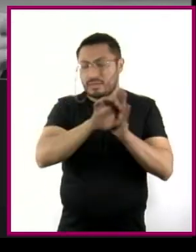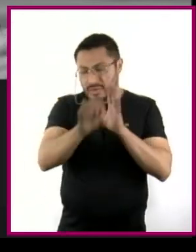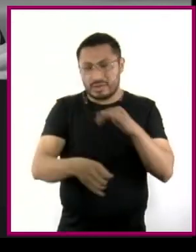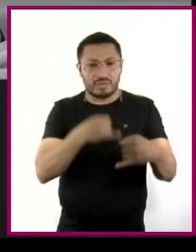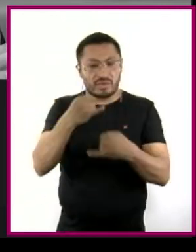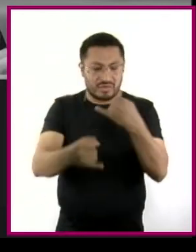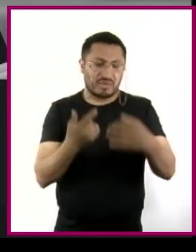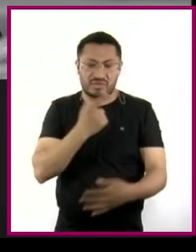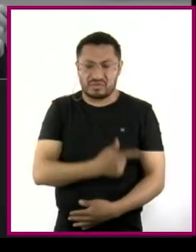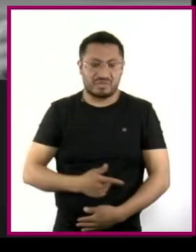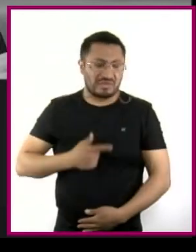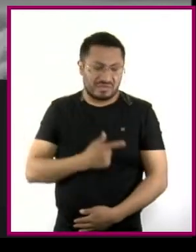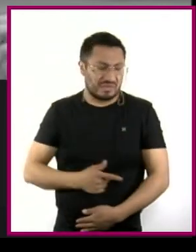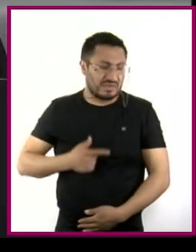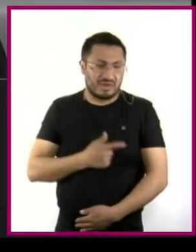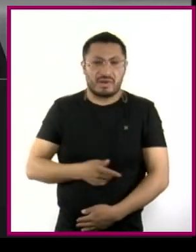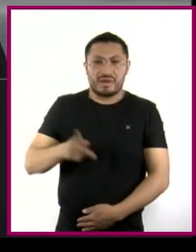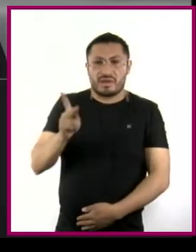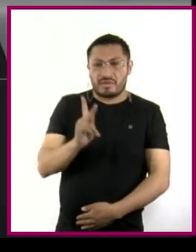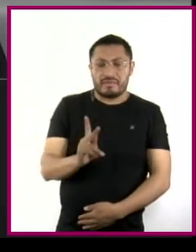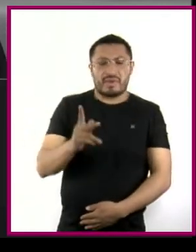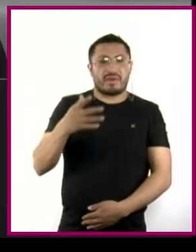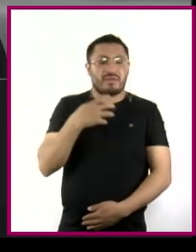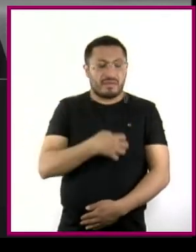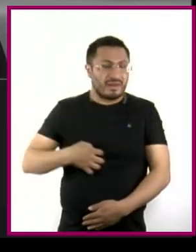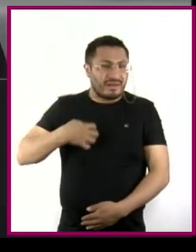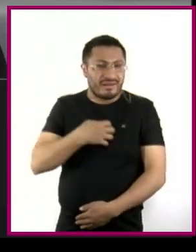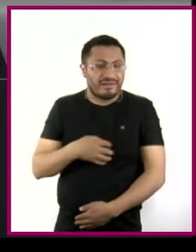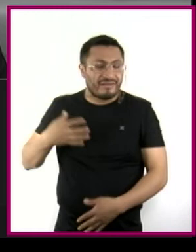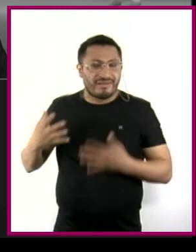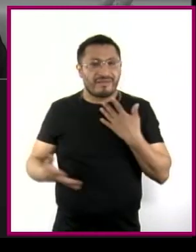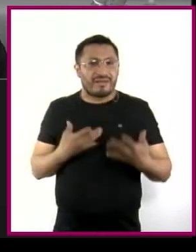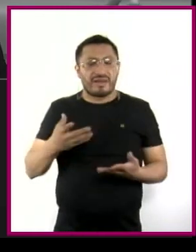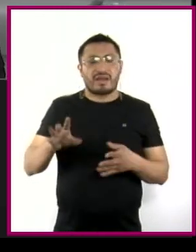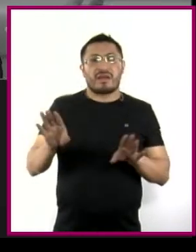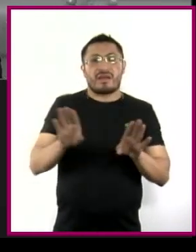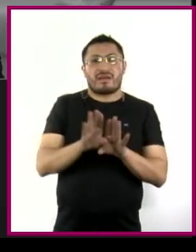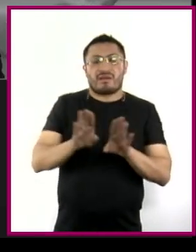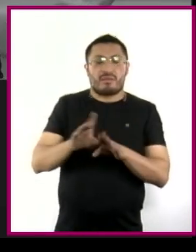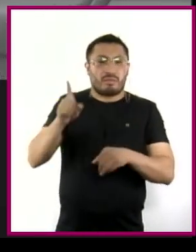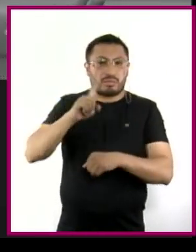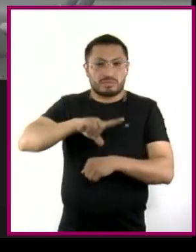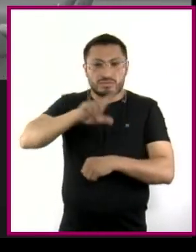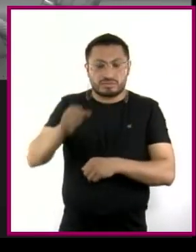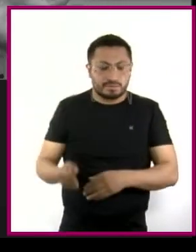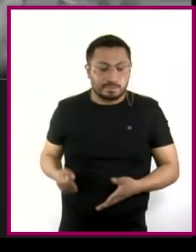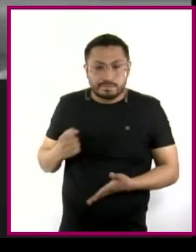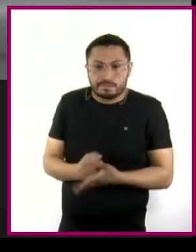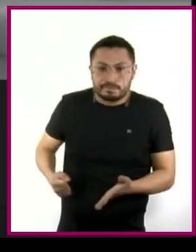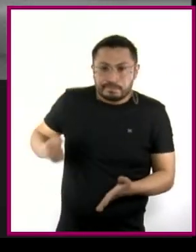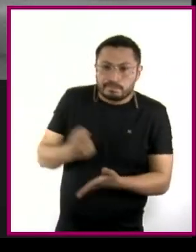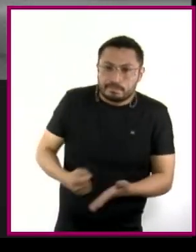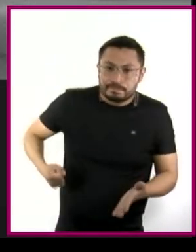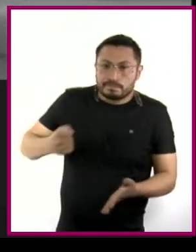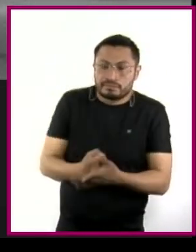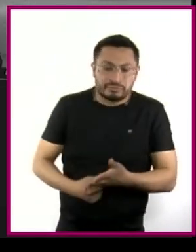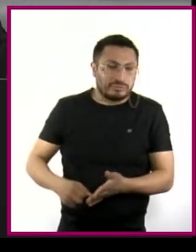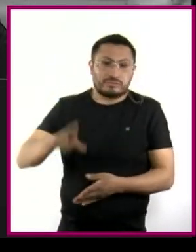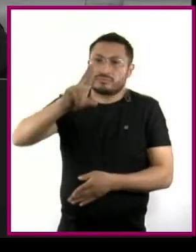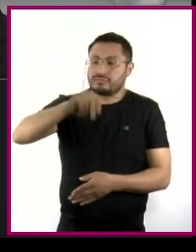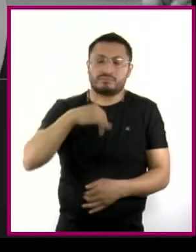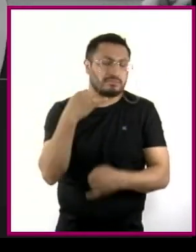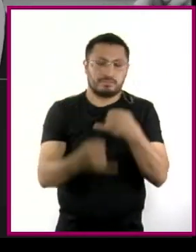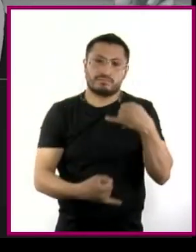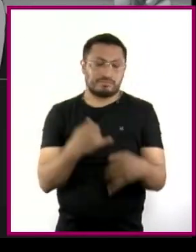ejemplo. Pero si el placer que le produce a uno se convierte en necesidad, entonces ya no jugamos por